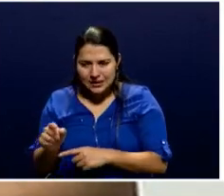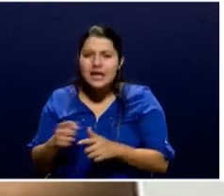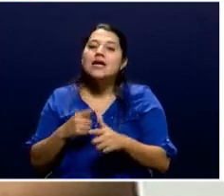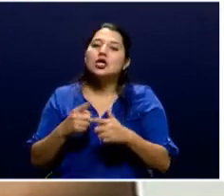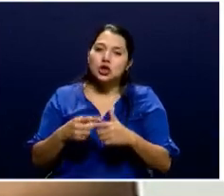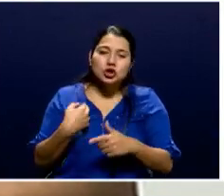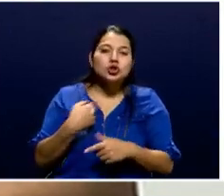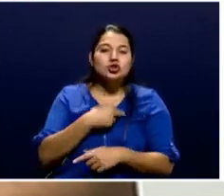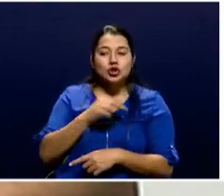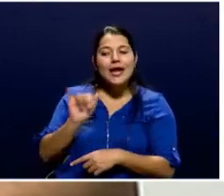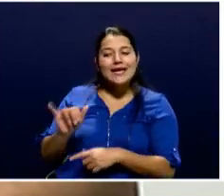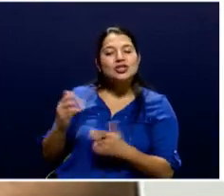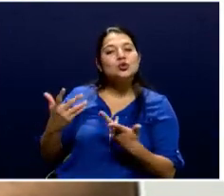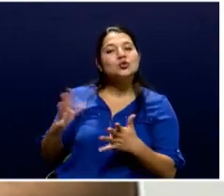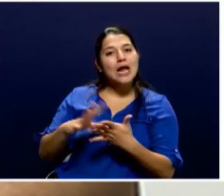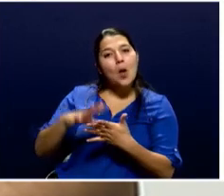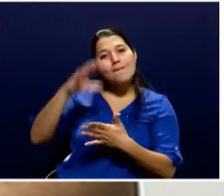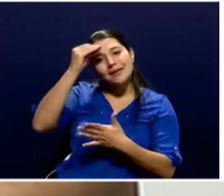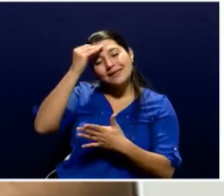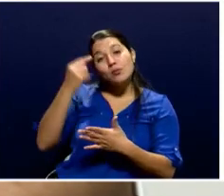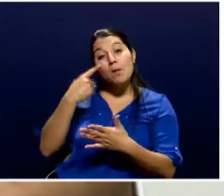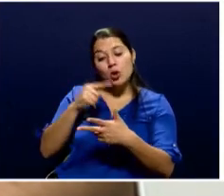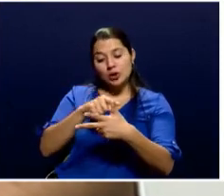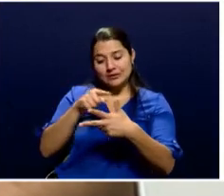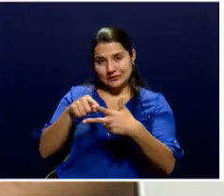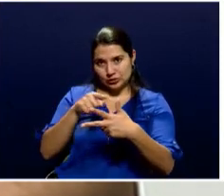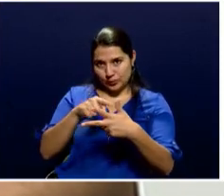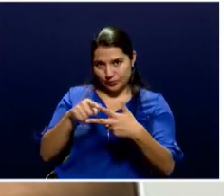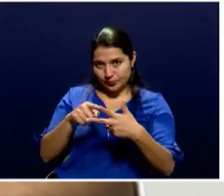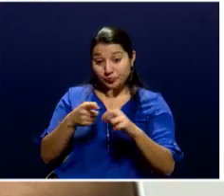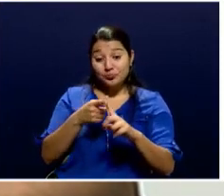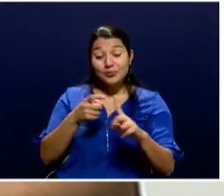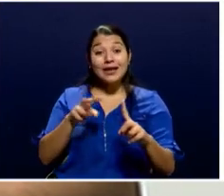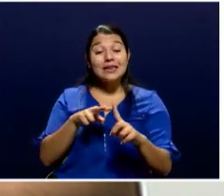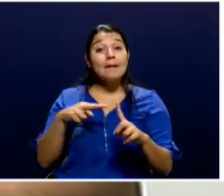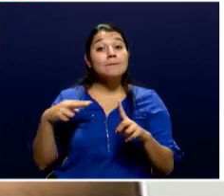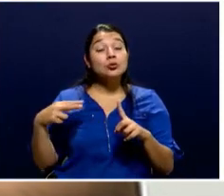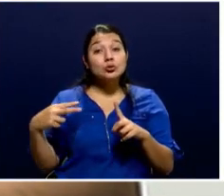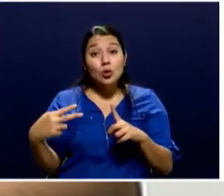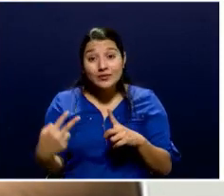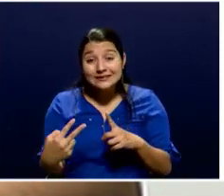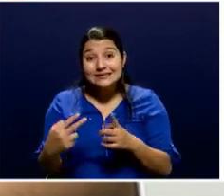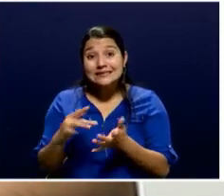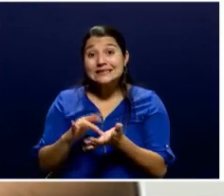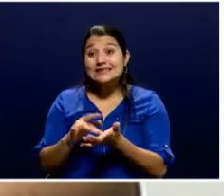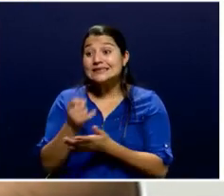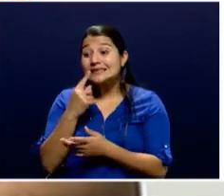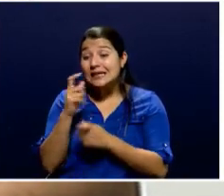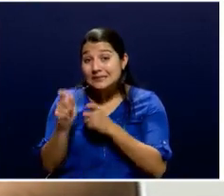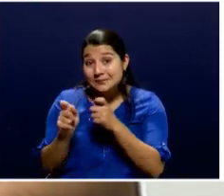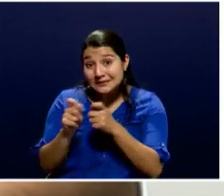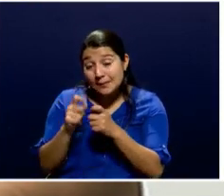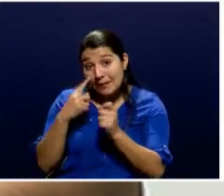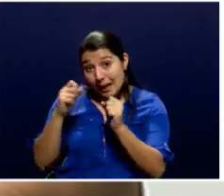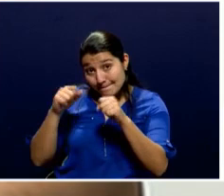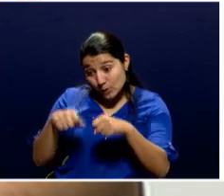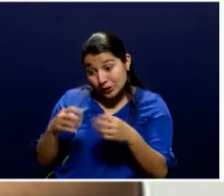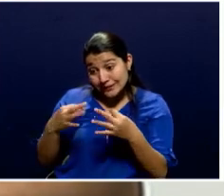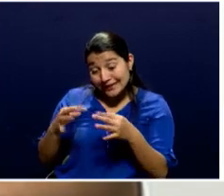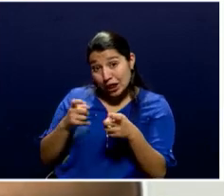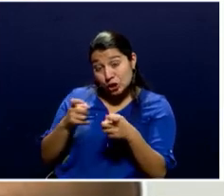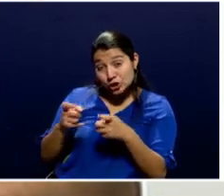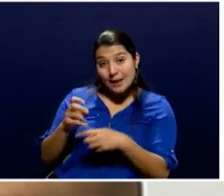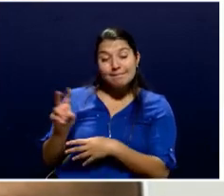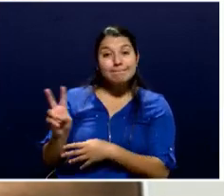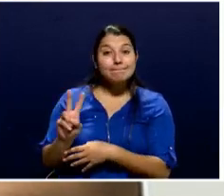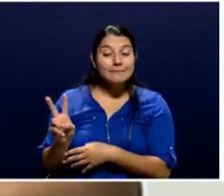de vista de tratar al paciente clínicamente. Desde el punto de vista de tratamiento específico para tratar de controlar al